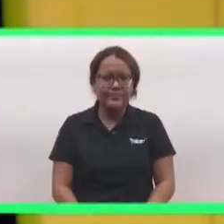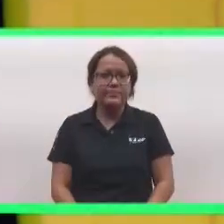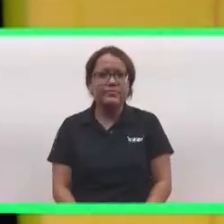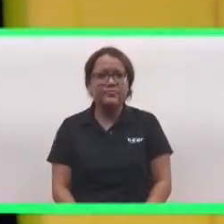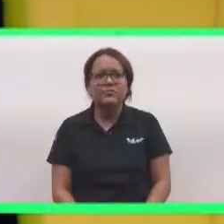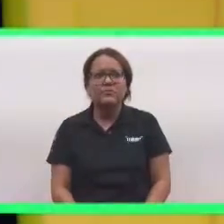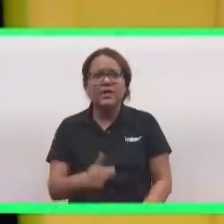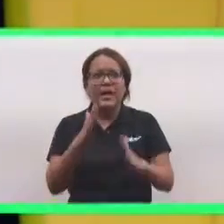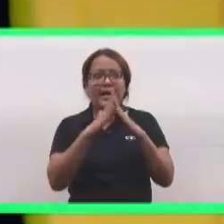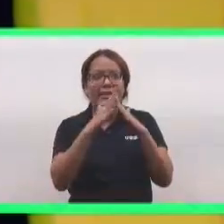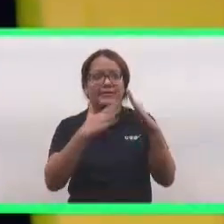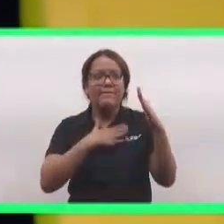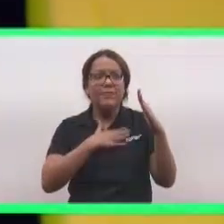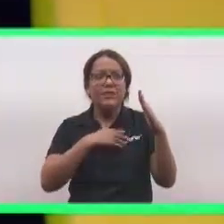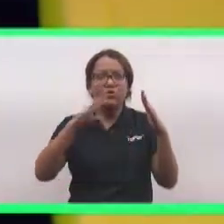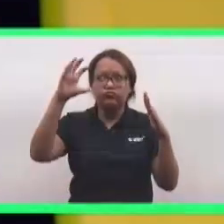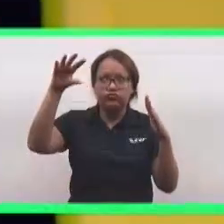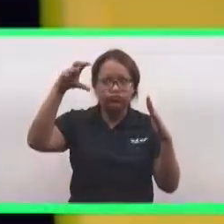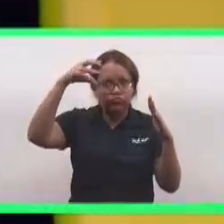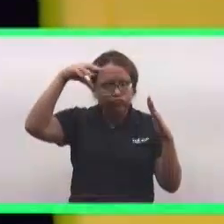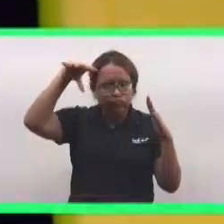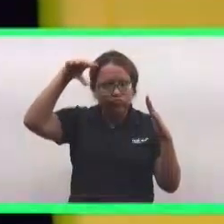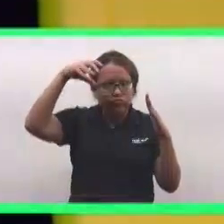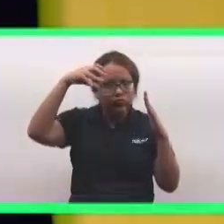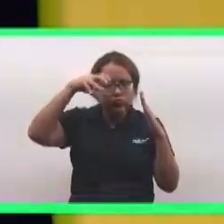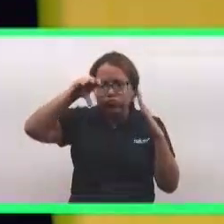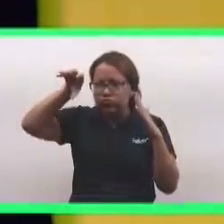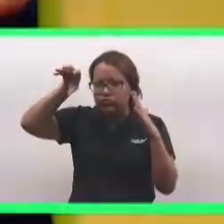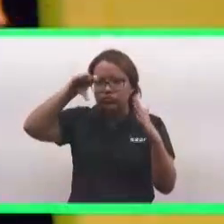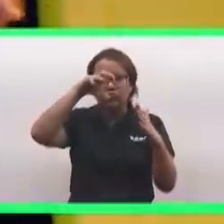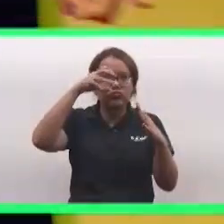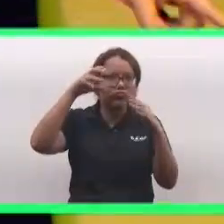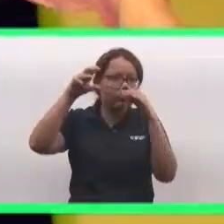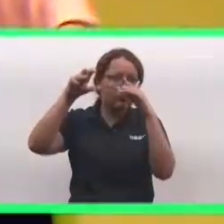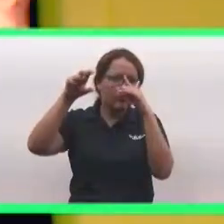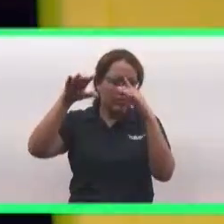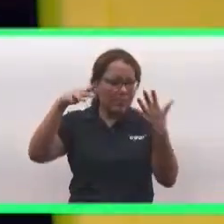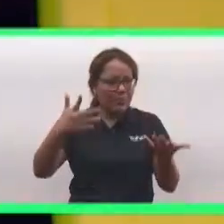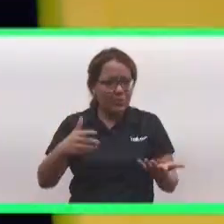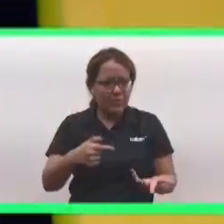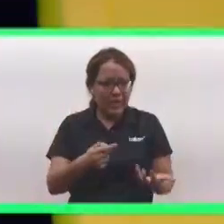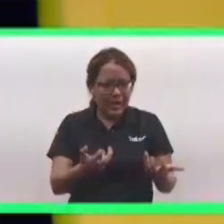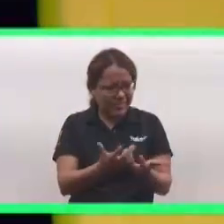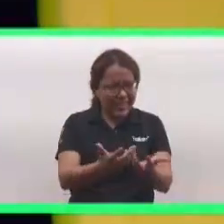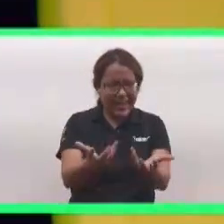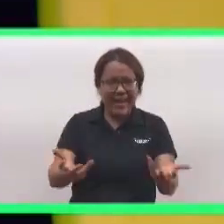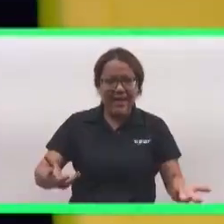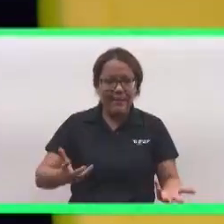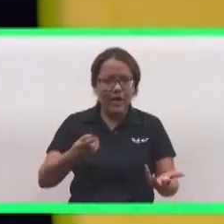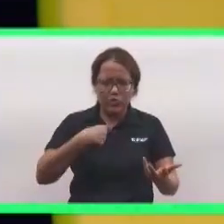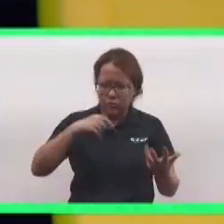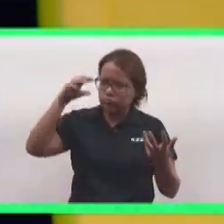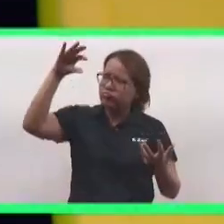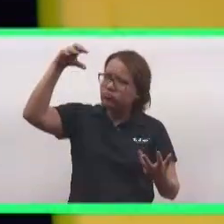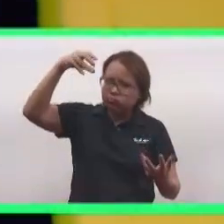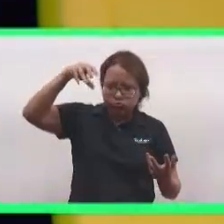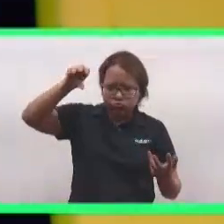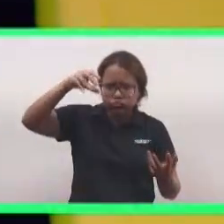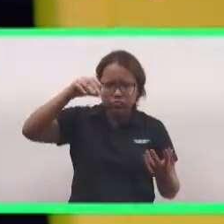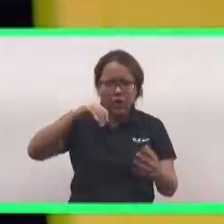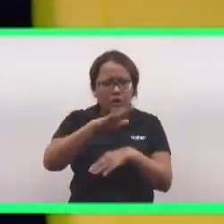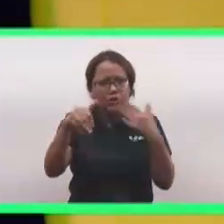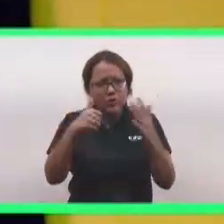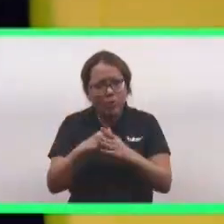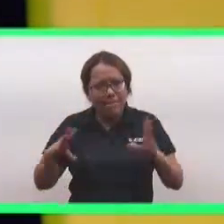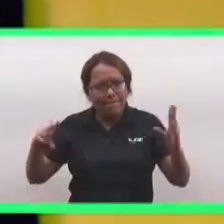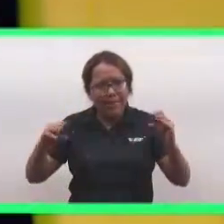Yo en mi casa tuve que poner cámaras porque pareciera que la estación, que es un pedazo de grama como de mi frente, todos los chuchos pasan